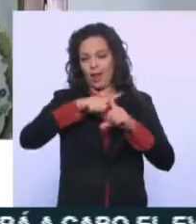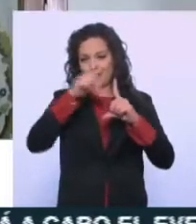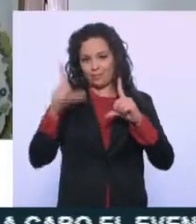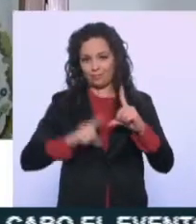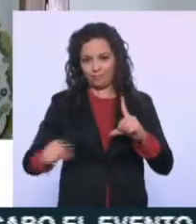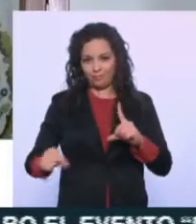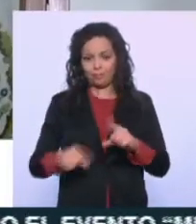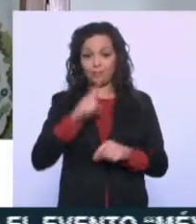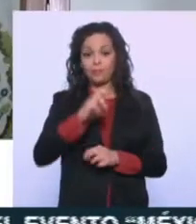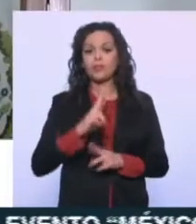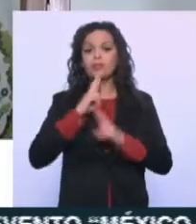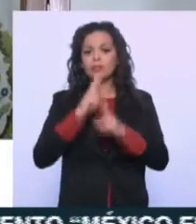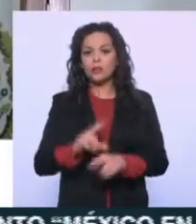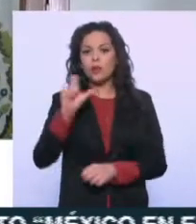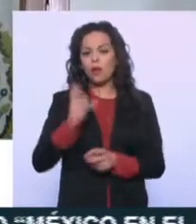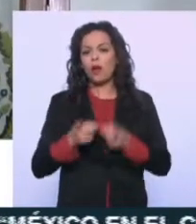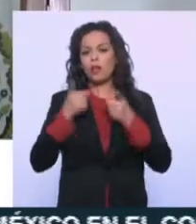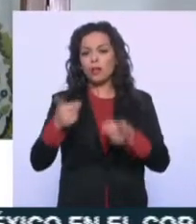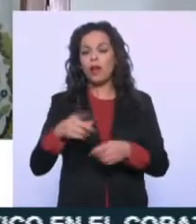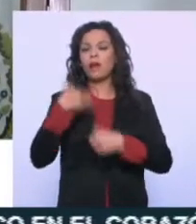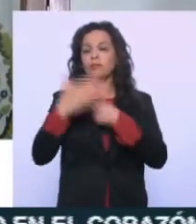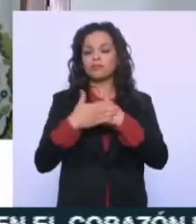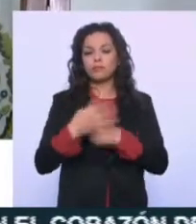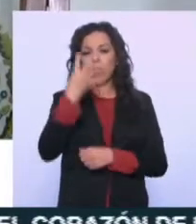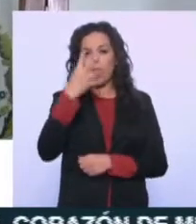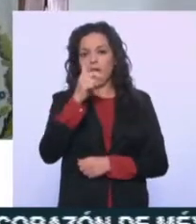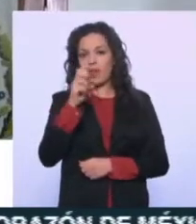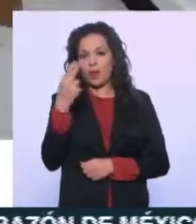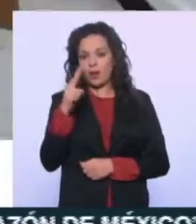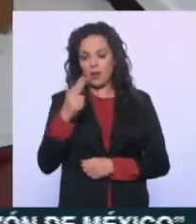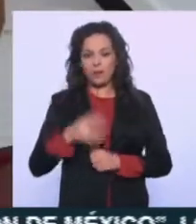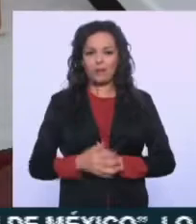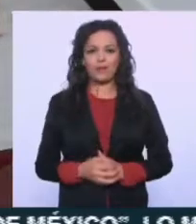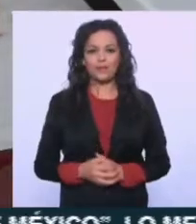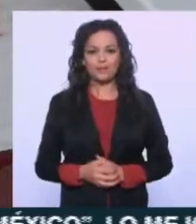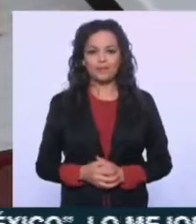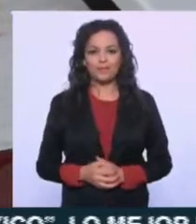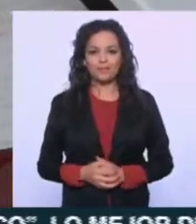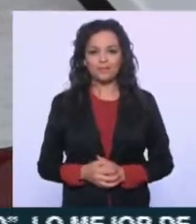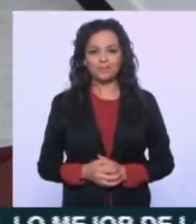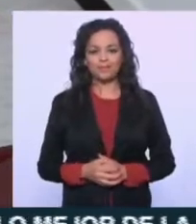resultados el próximo 4 de noviembre. Con imágenes de Joel Arias, Víctor Diego, 21 Noticias.